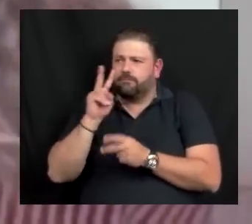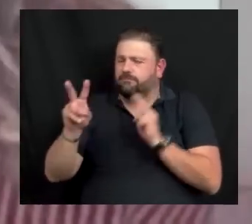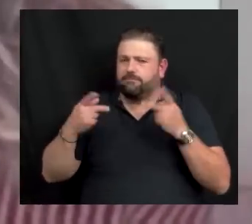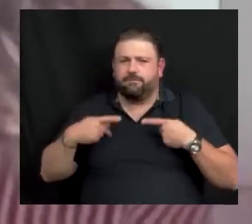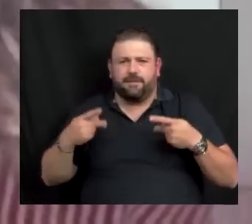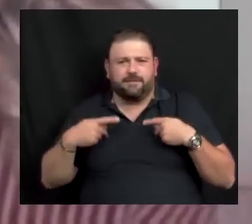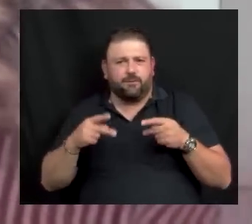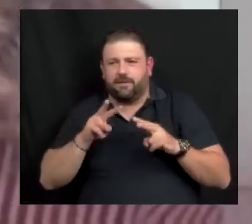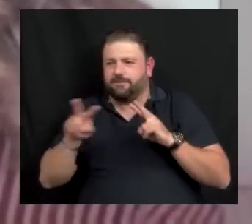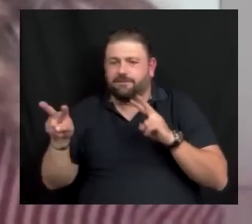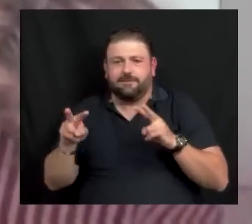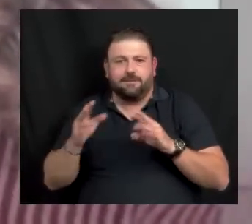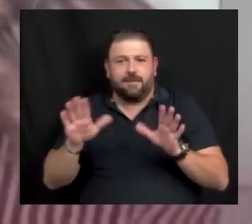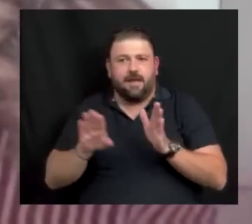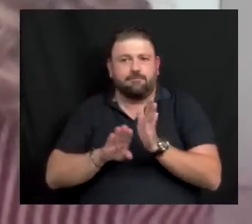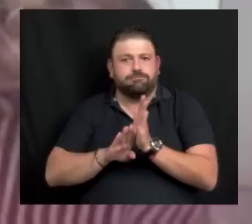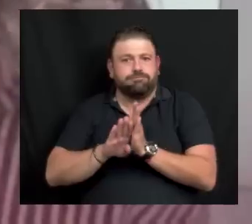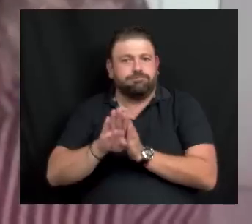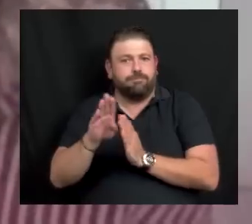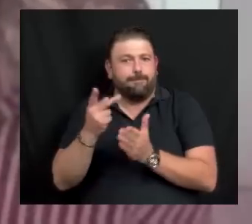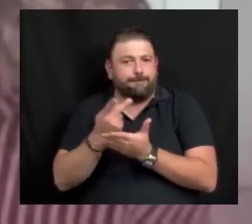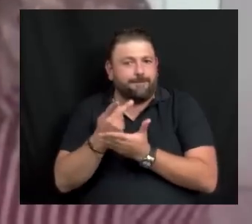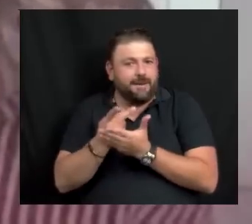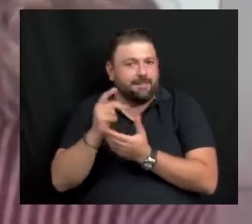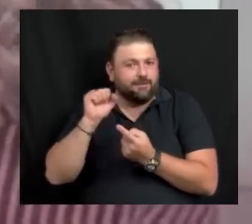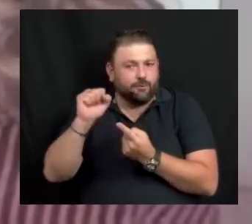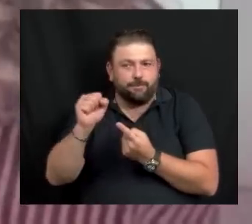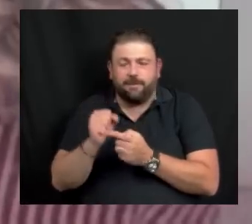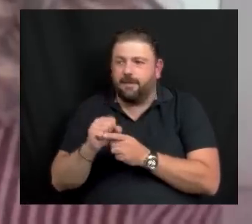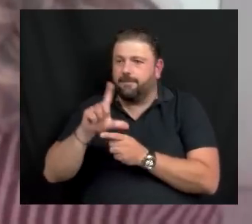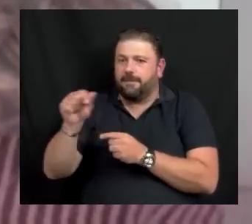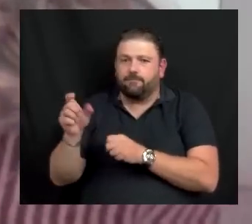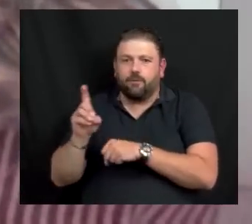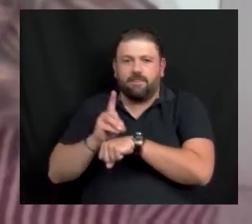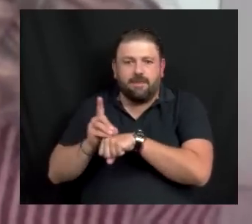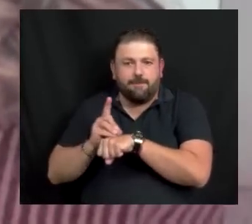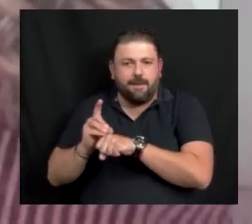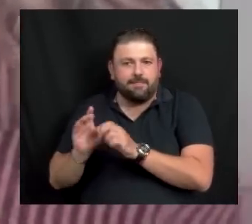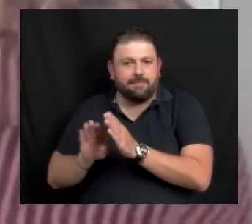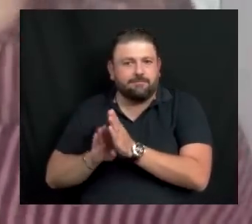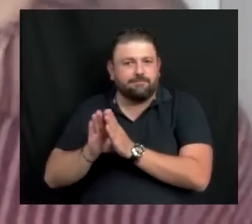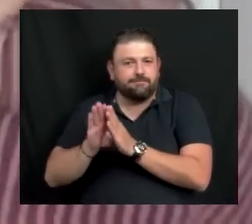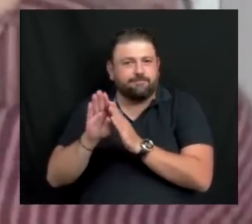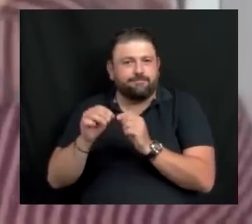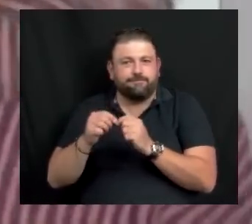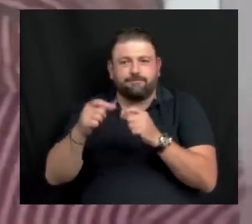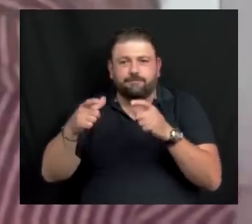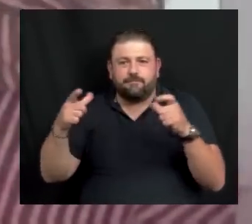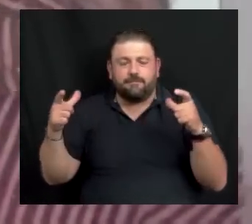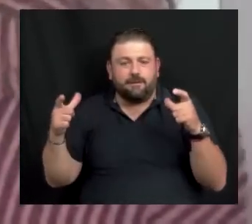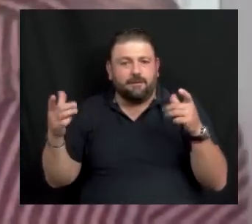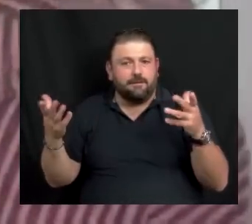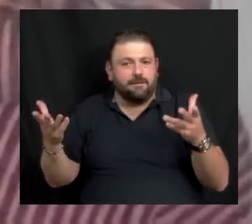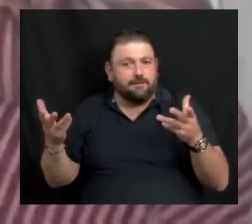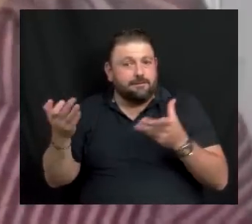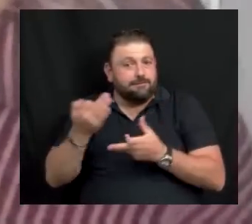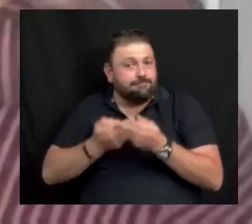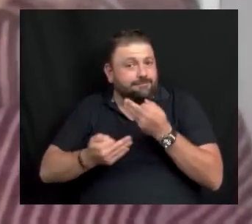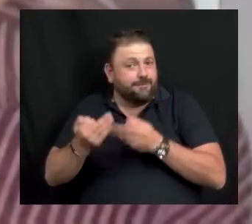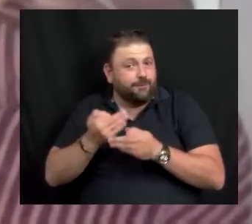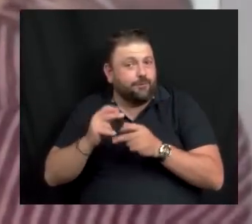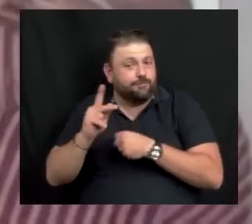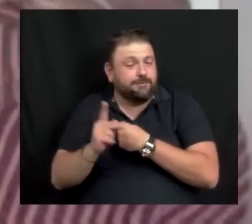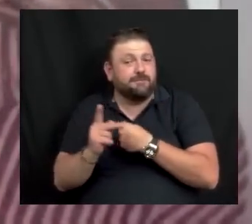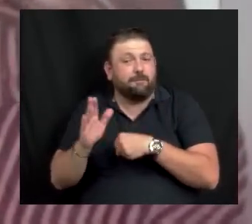que brincaron a oro, que ya eran Plata Supreme, y con los nuevos diamantes. Y lo digo para todos los países. Lo